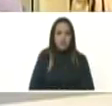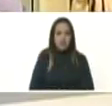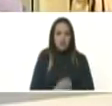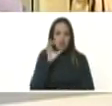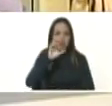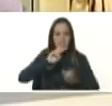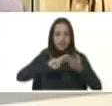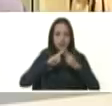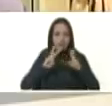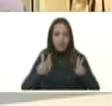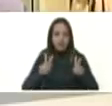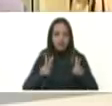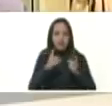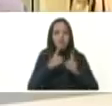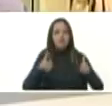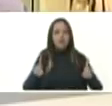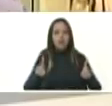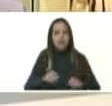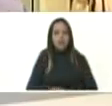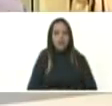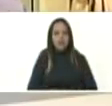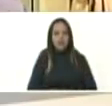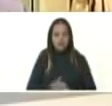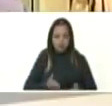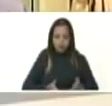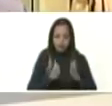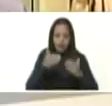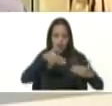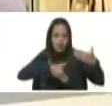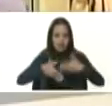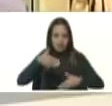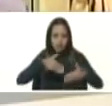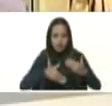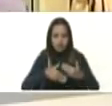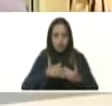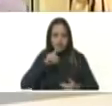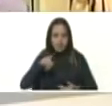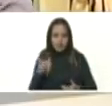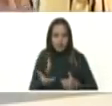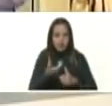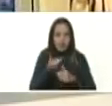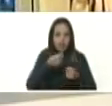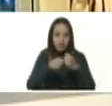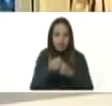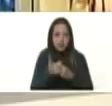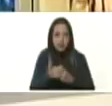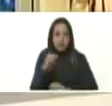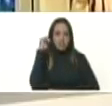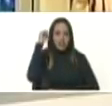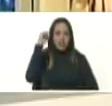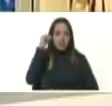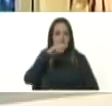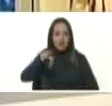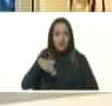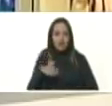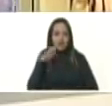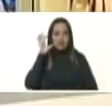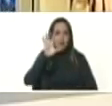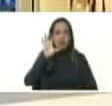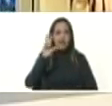paz, democrático, rumbo a las elecciones y rumbo a la recuperación económica. ¡Que viva nuestra amada